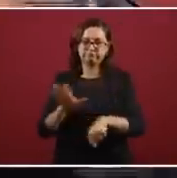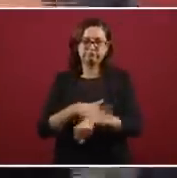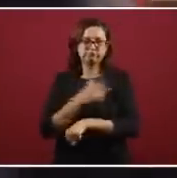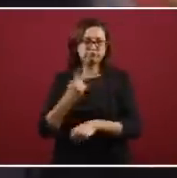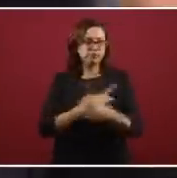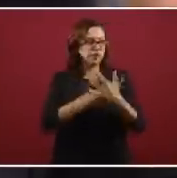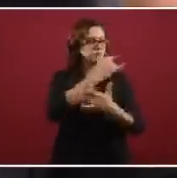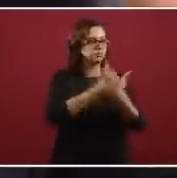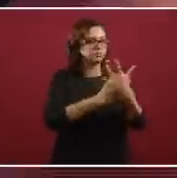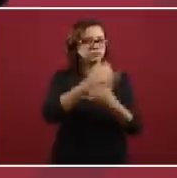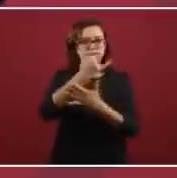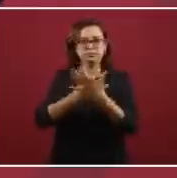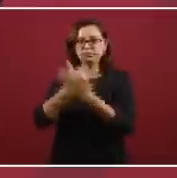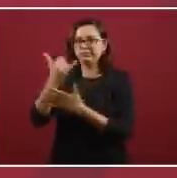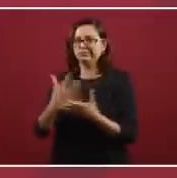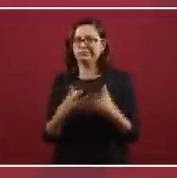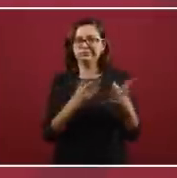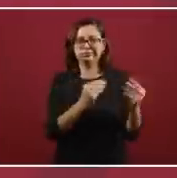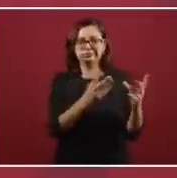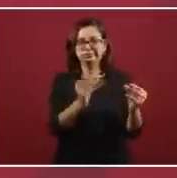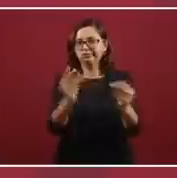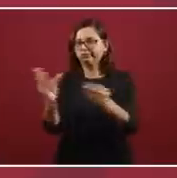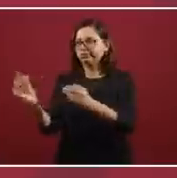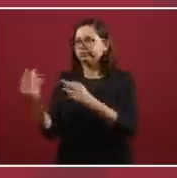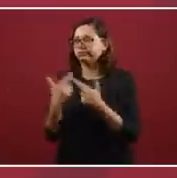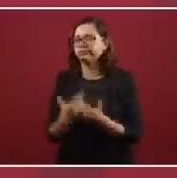muchos proyectos